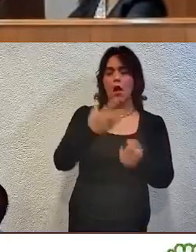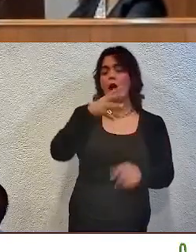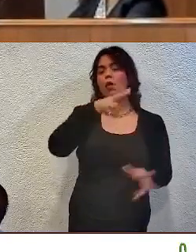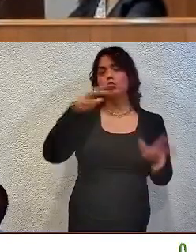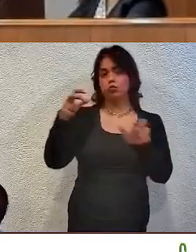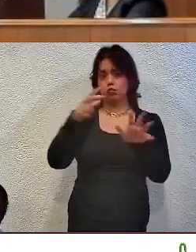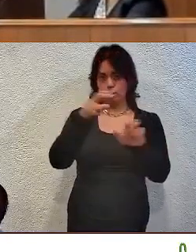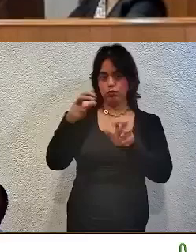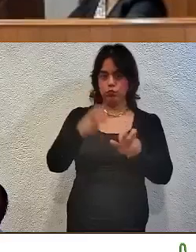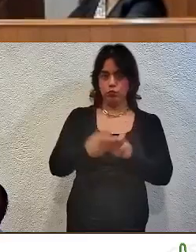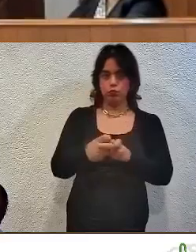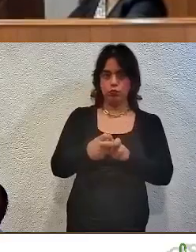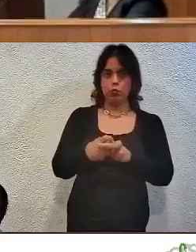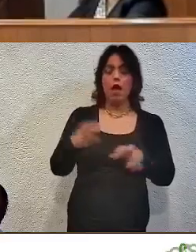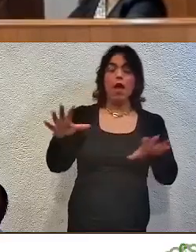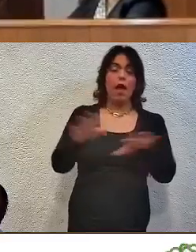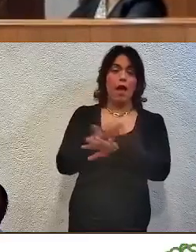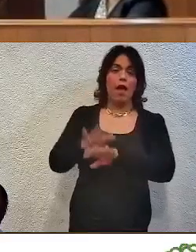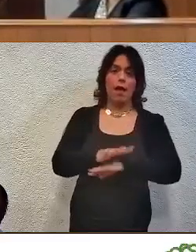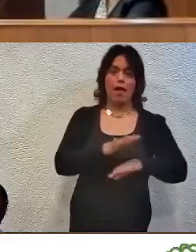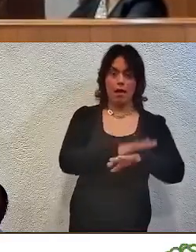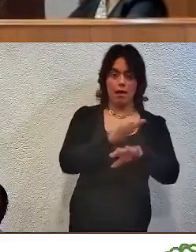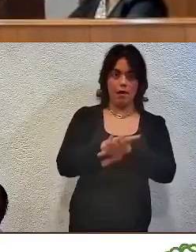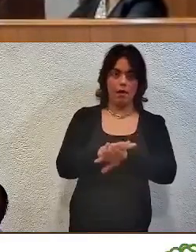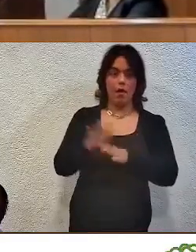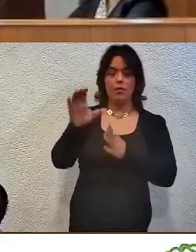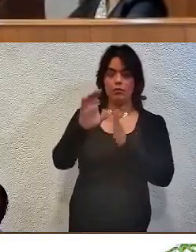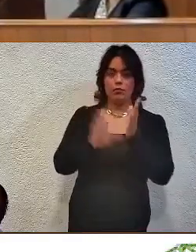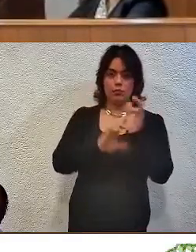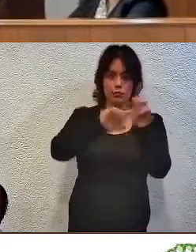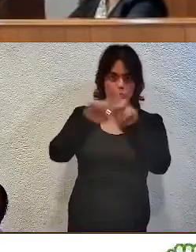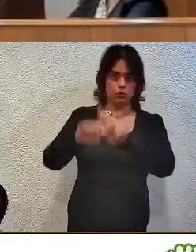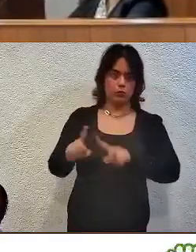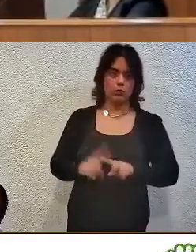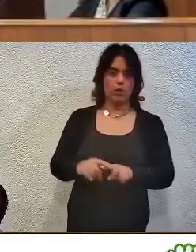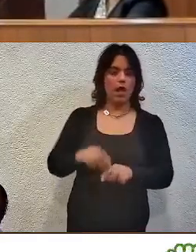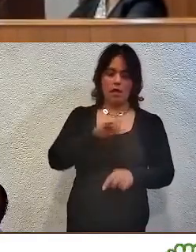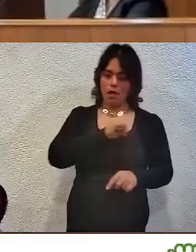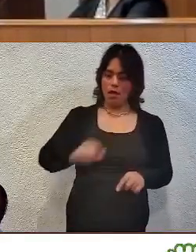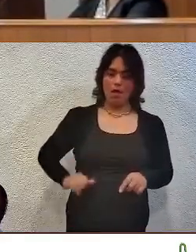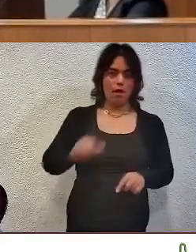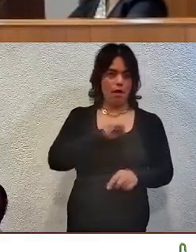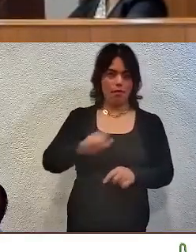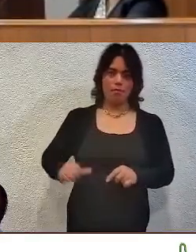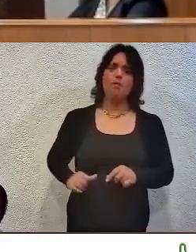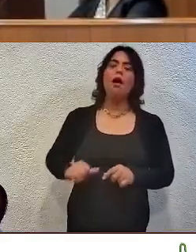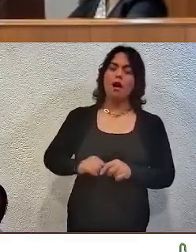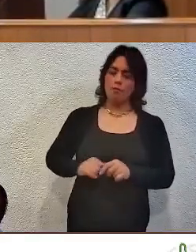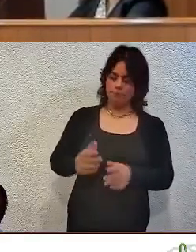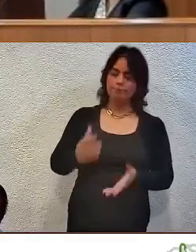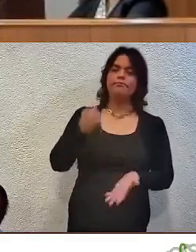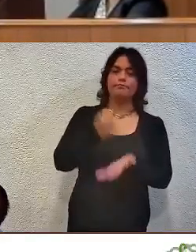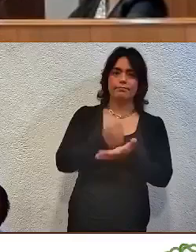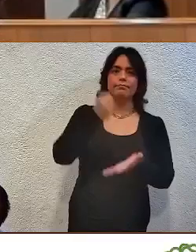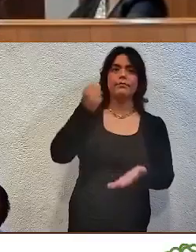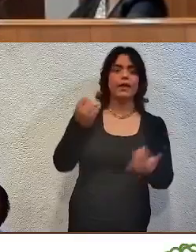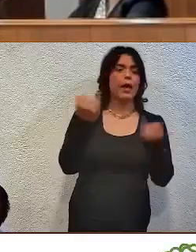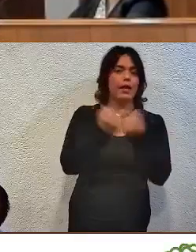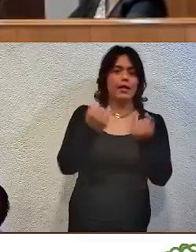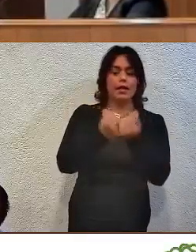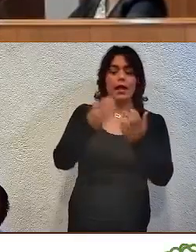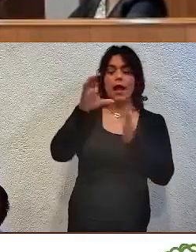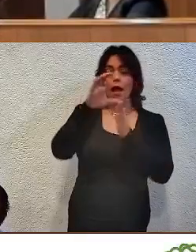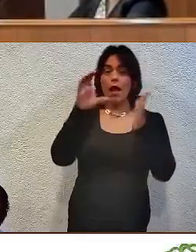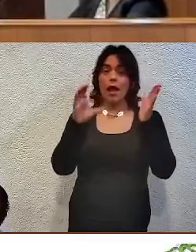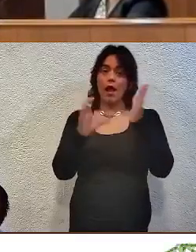reforma constitucional local, validado por la mayoría de los ayuntamientos. Con ello, se incorporó formalmente a la Constitución del